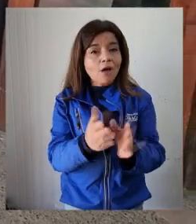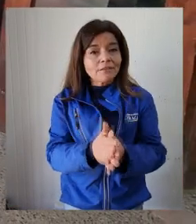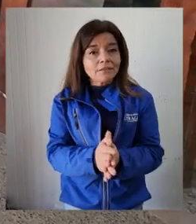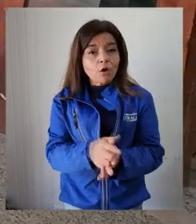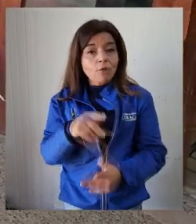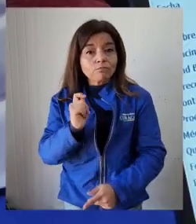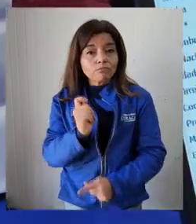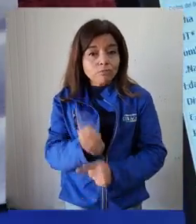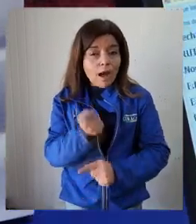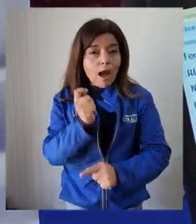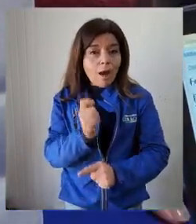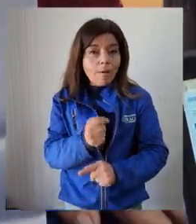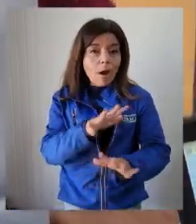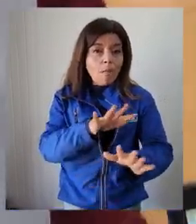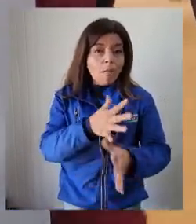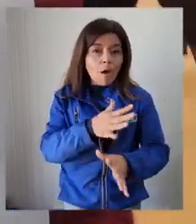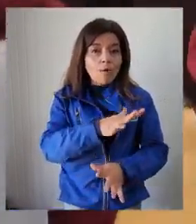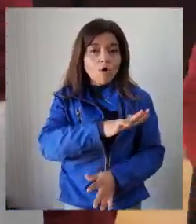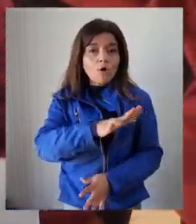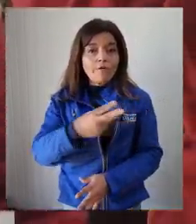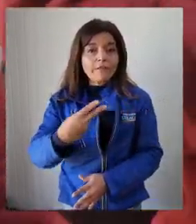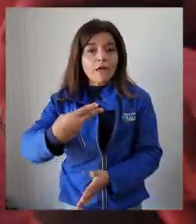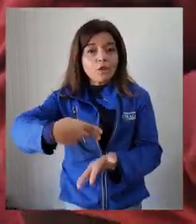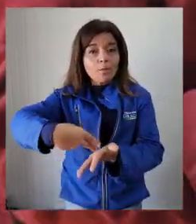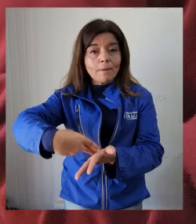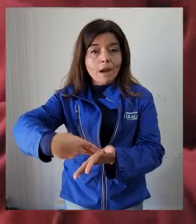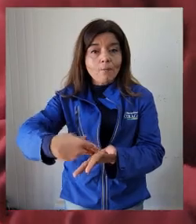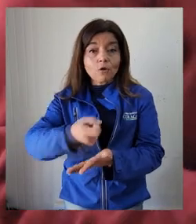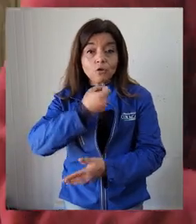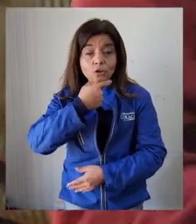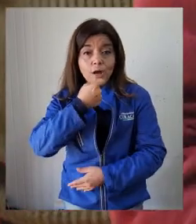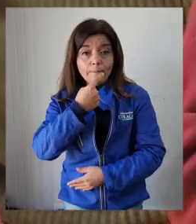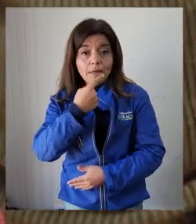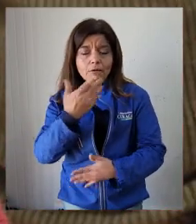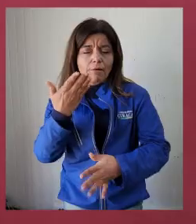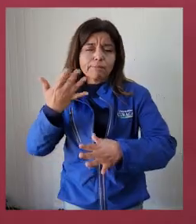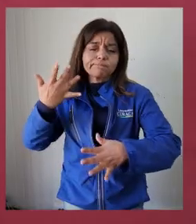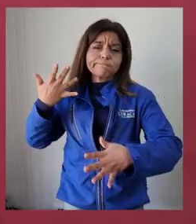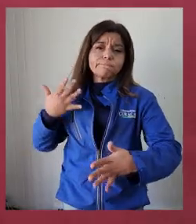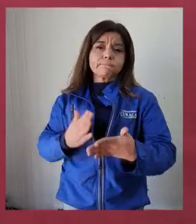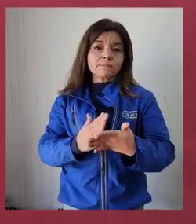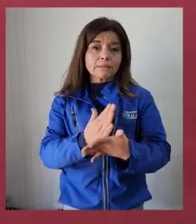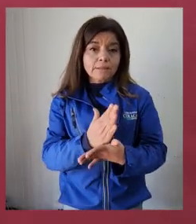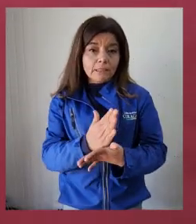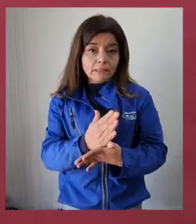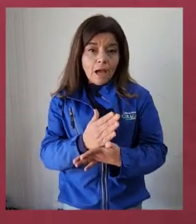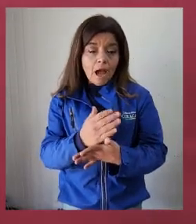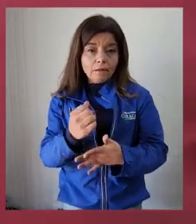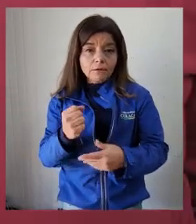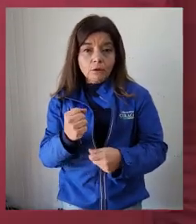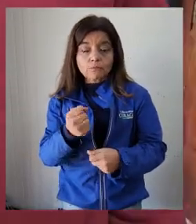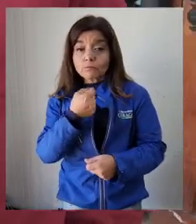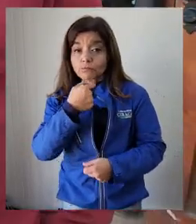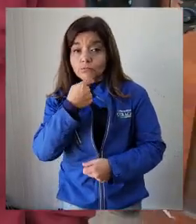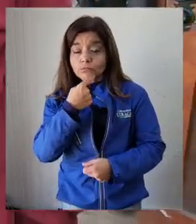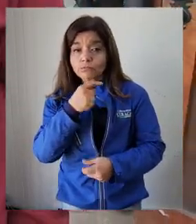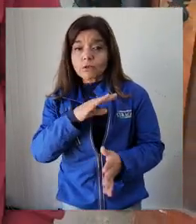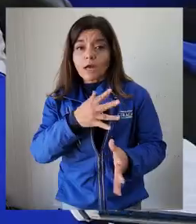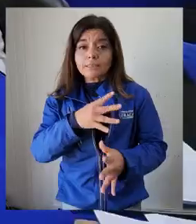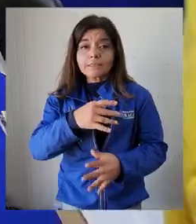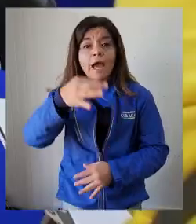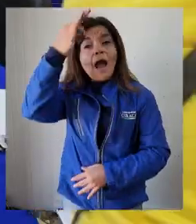pagar 92 mil pesos por mi remedio cuando recién empecé el tratamiento, porque tuve